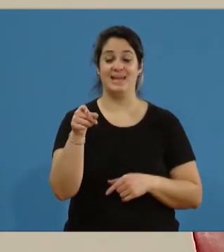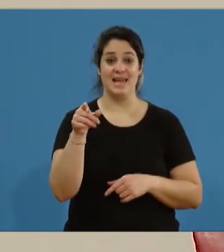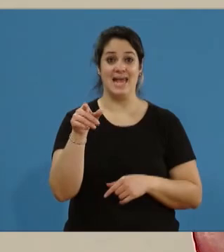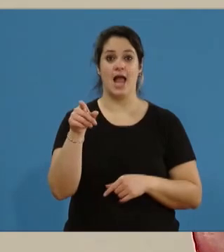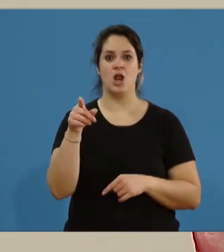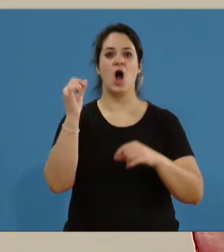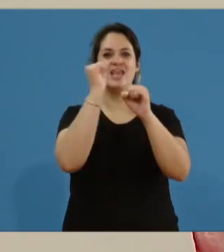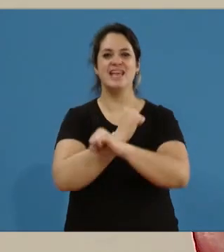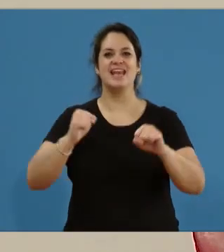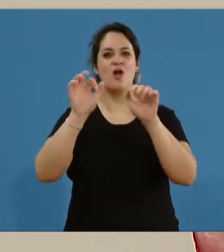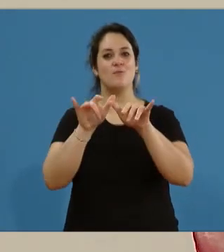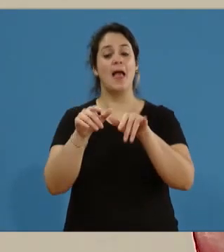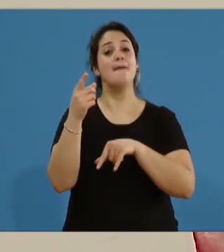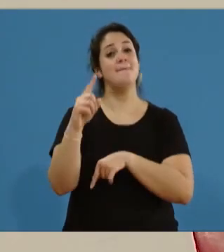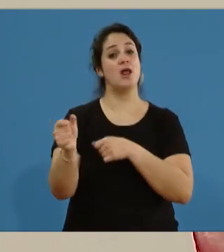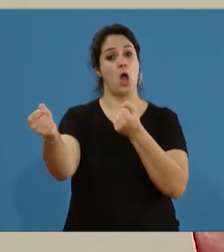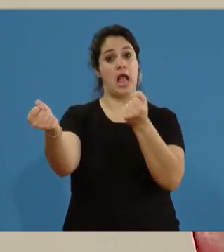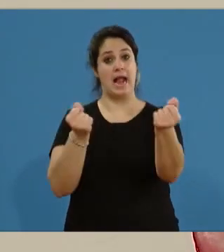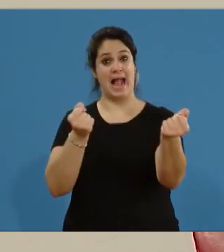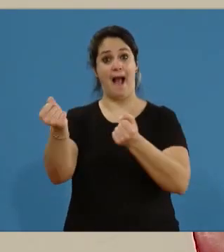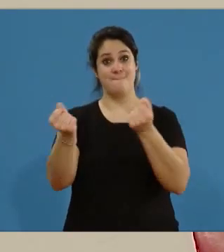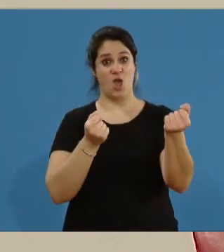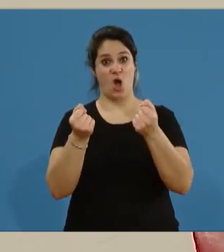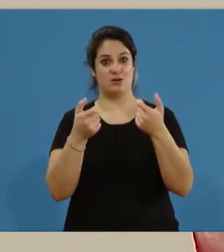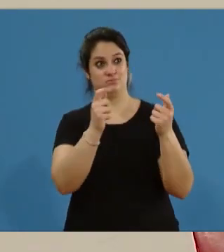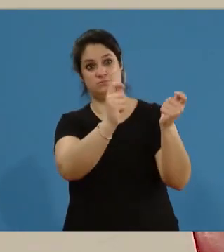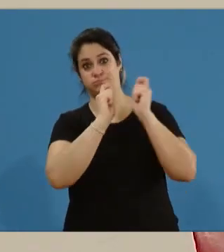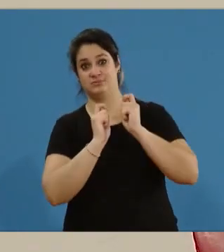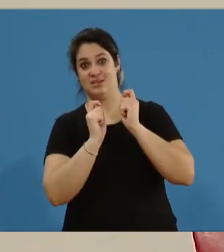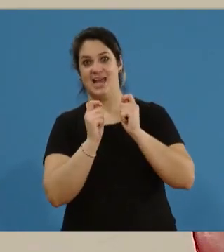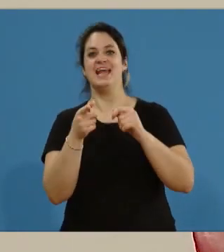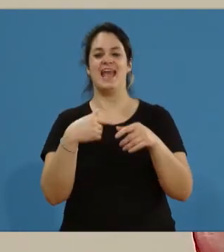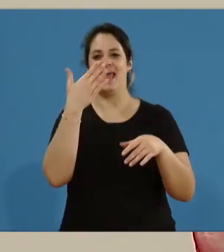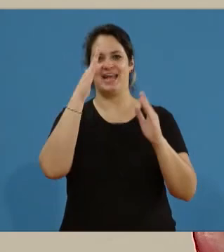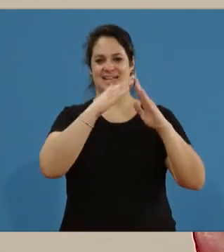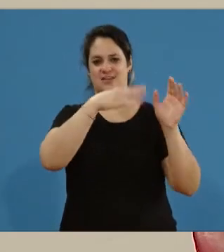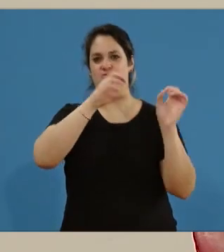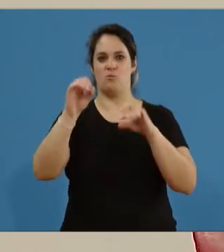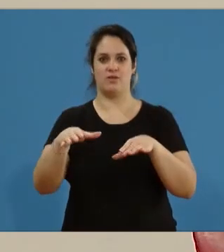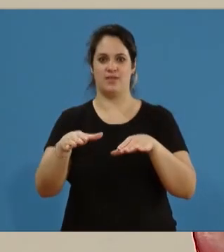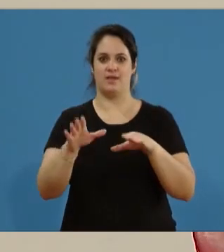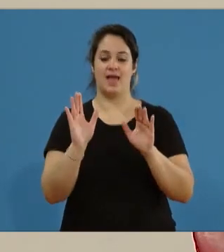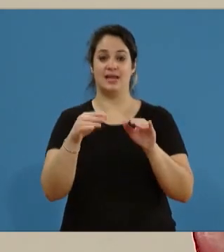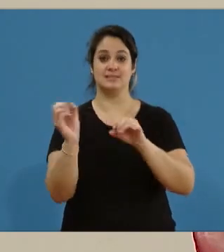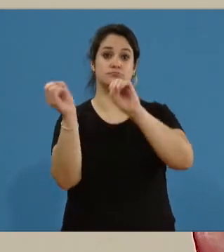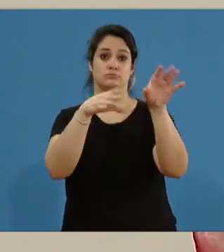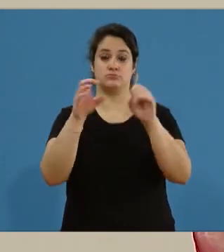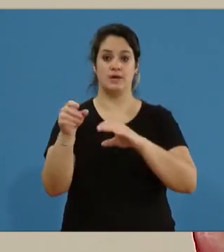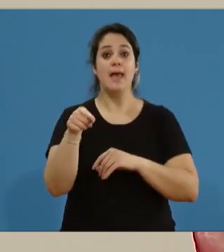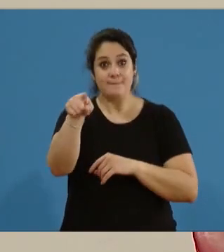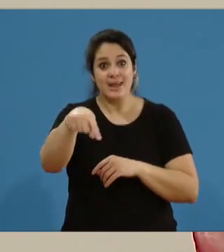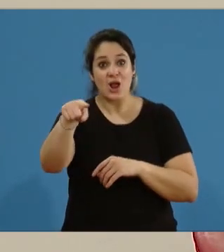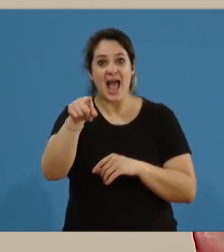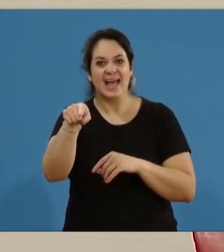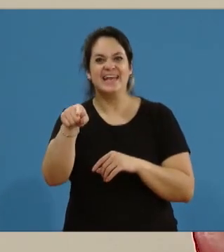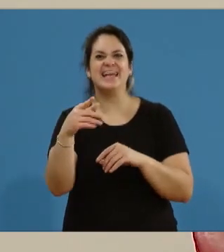es ingeniero en computación, pero heredó de su familia un camión con el que hace mudanzas y no son muy grandes. Y ellos